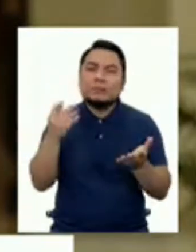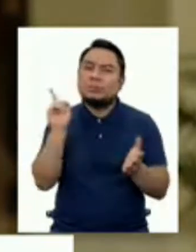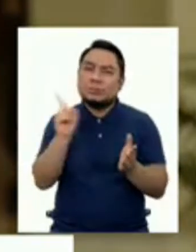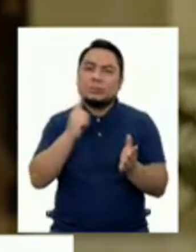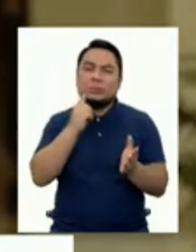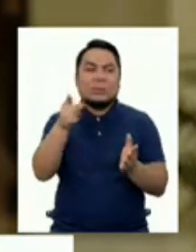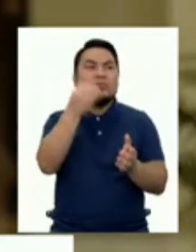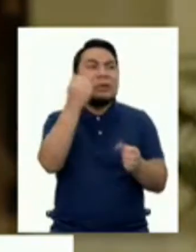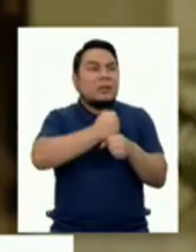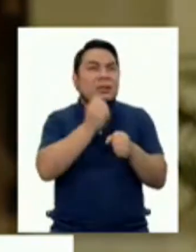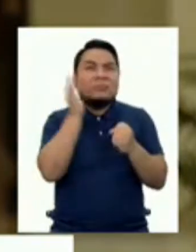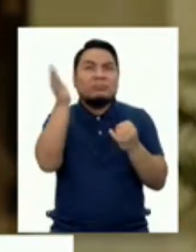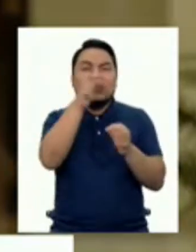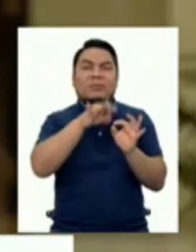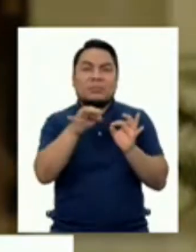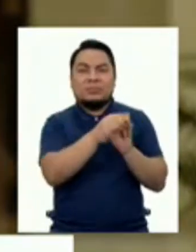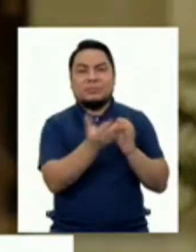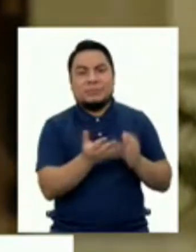Y luego,